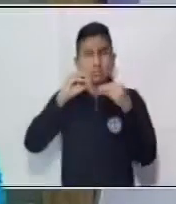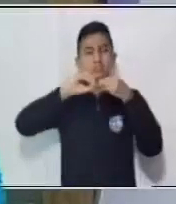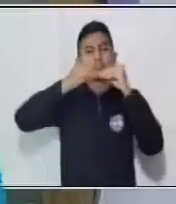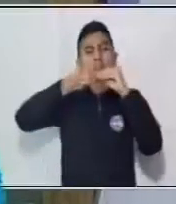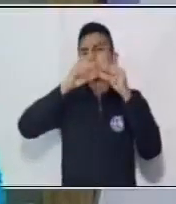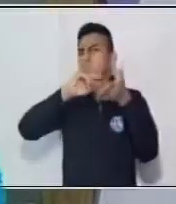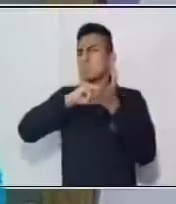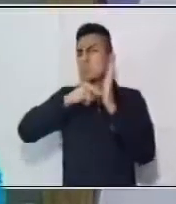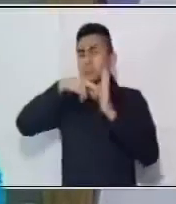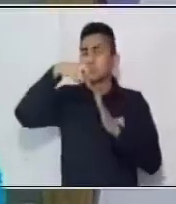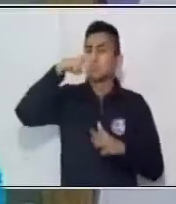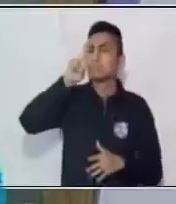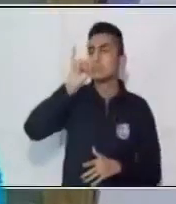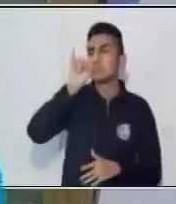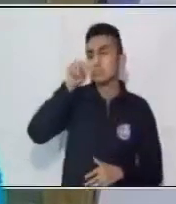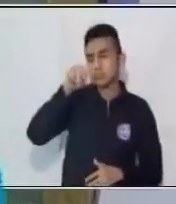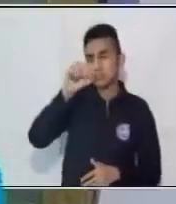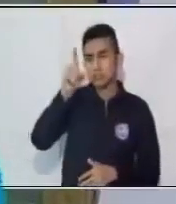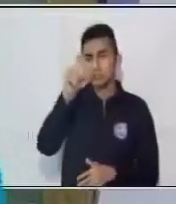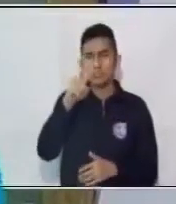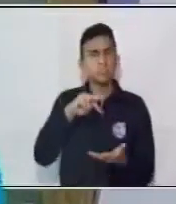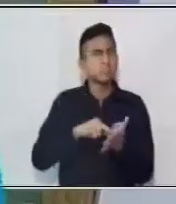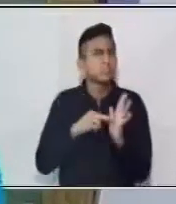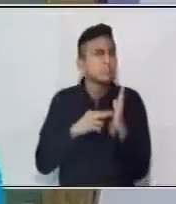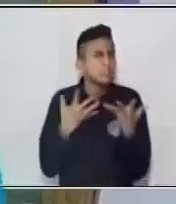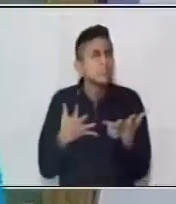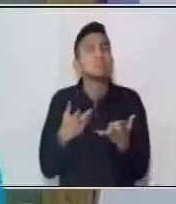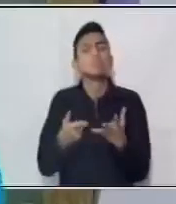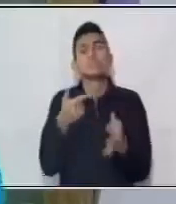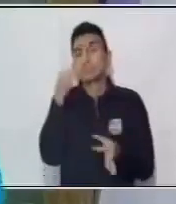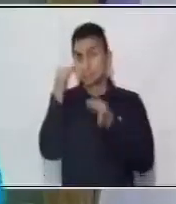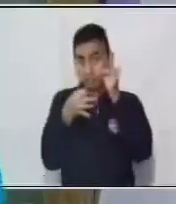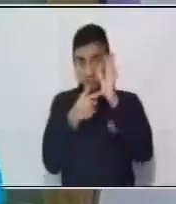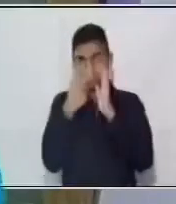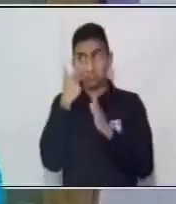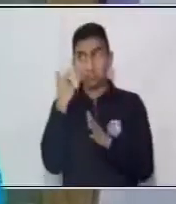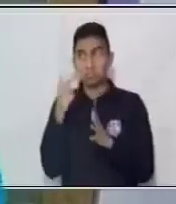primos, si los números son primos, ¿qué es lo que debemos hacer?